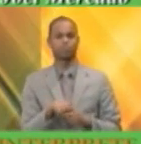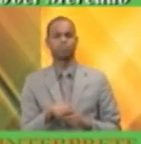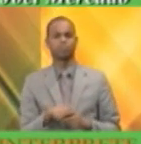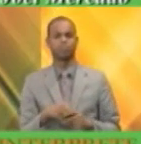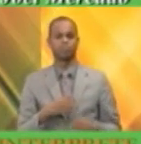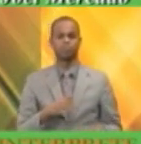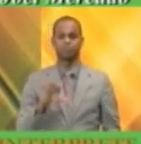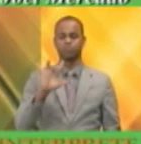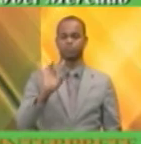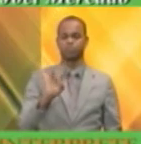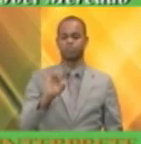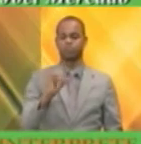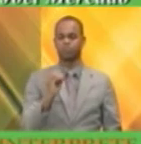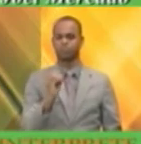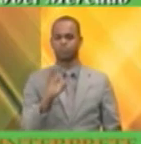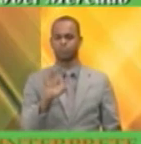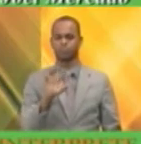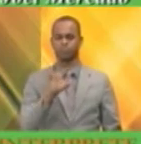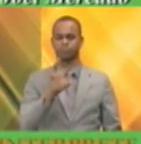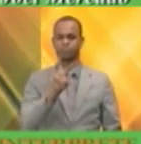pantalla,